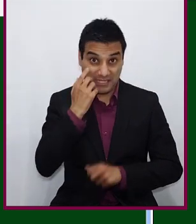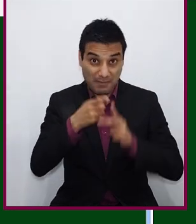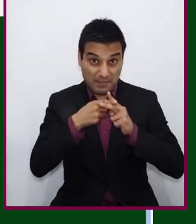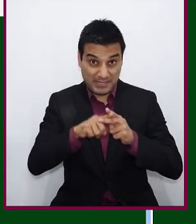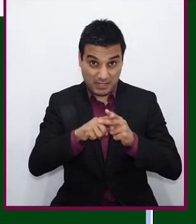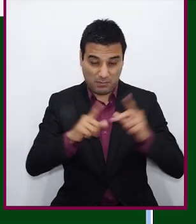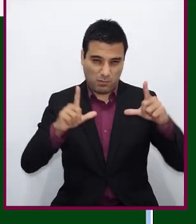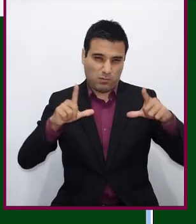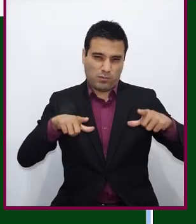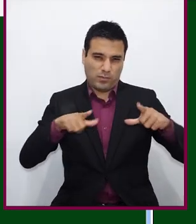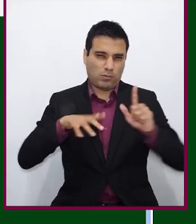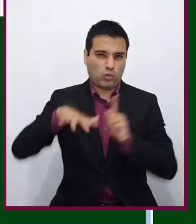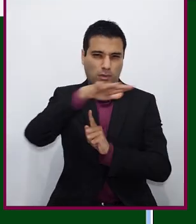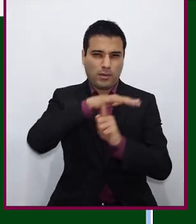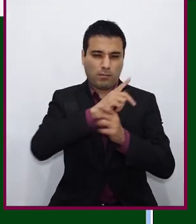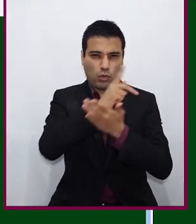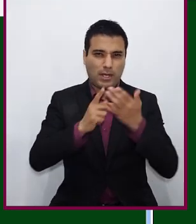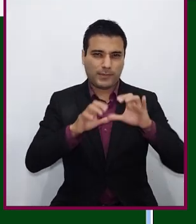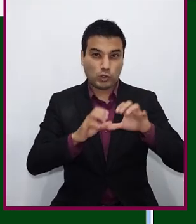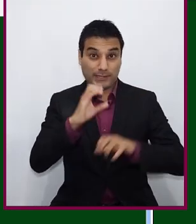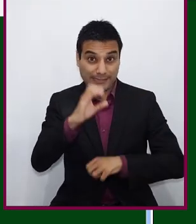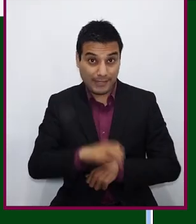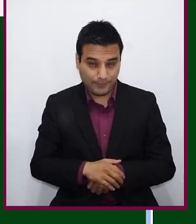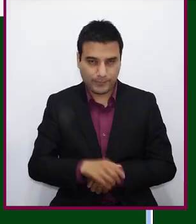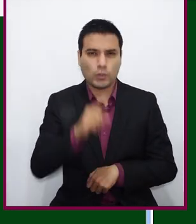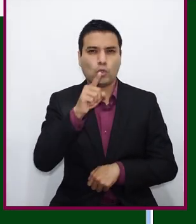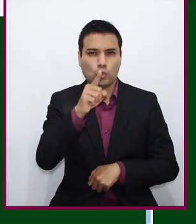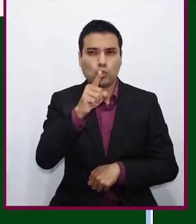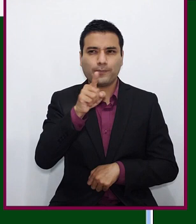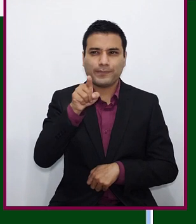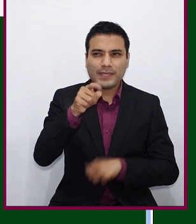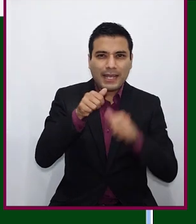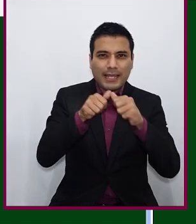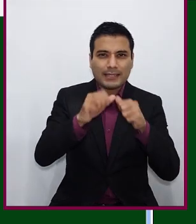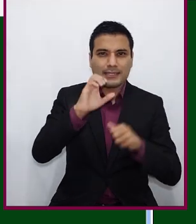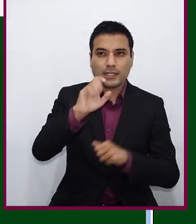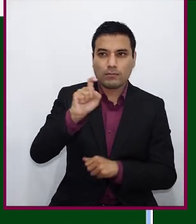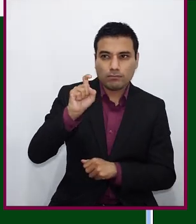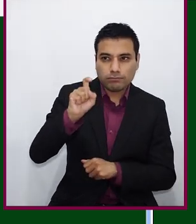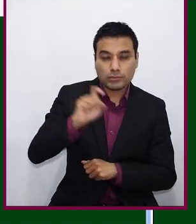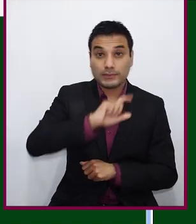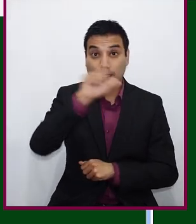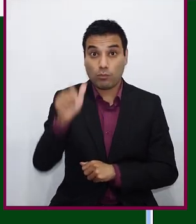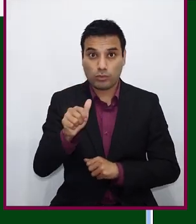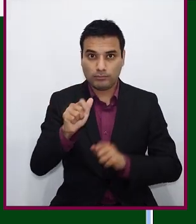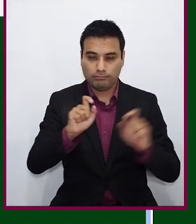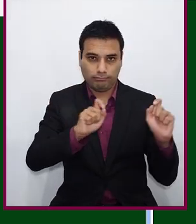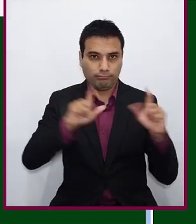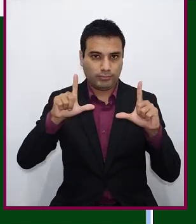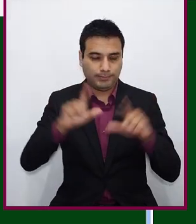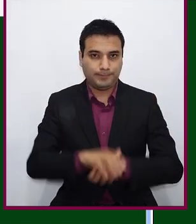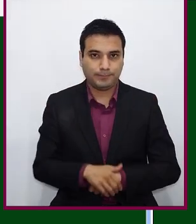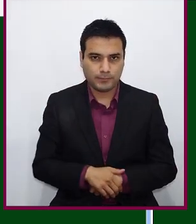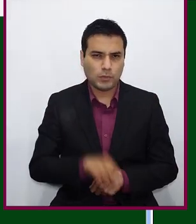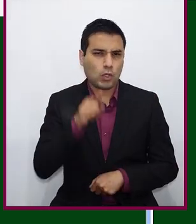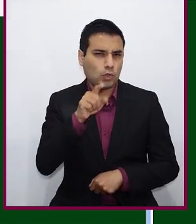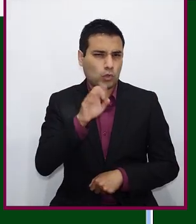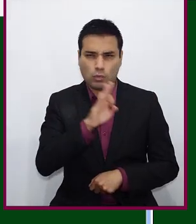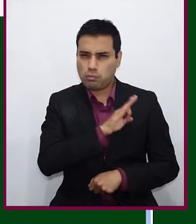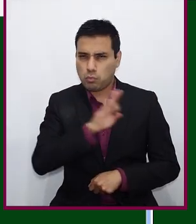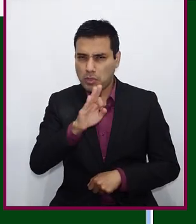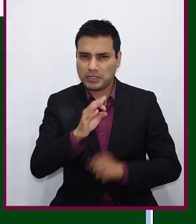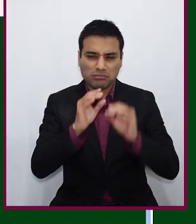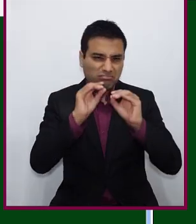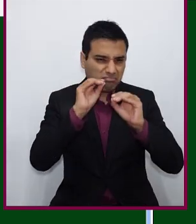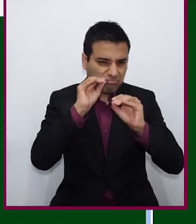y se mostrará la pantalla y de adecuada pueden editar compilar y ejecutar su código en kolding vean usando el